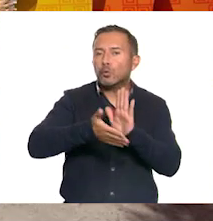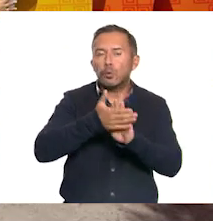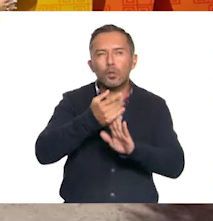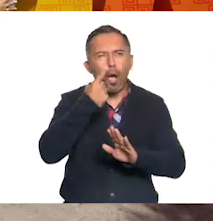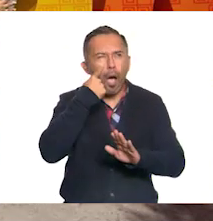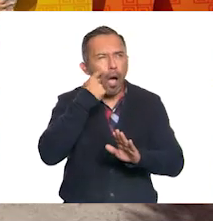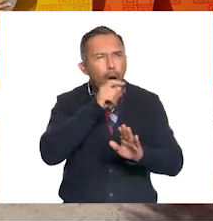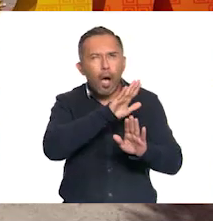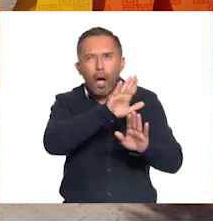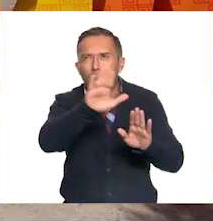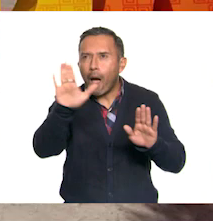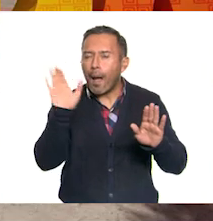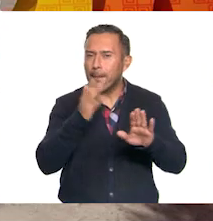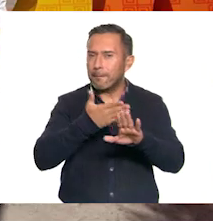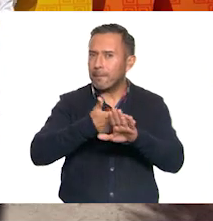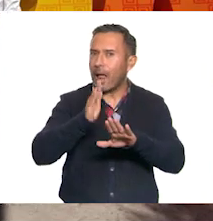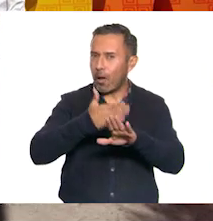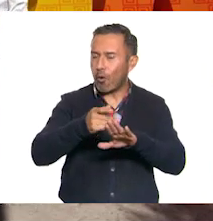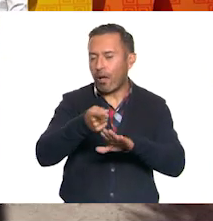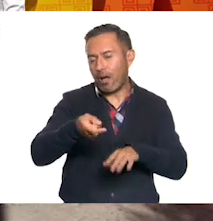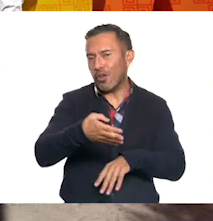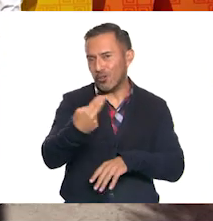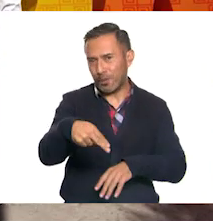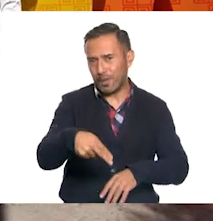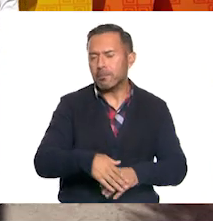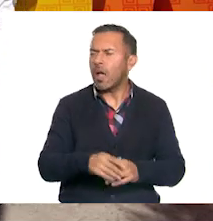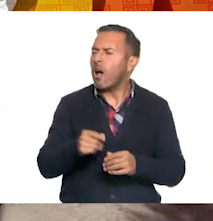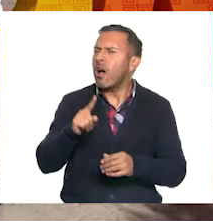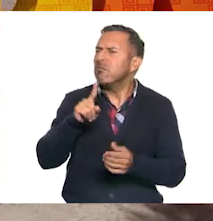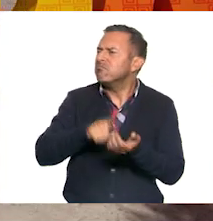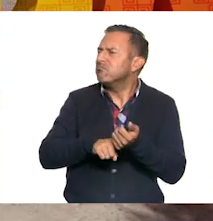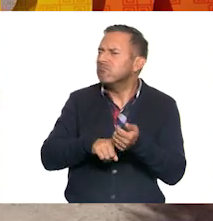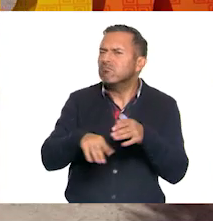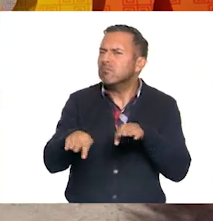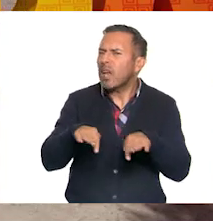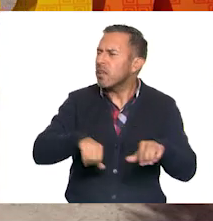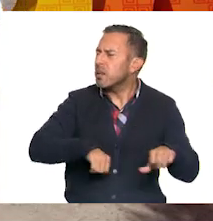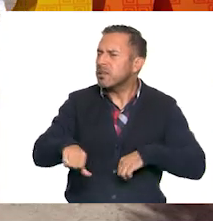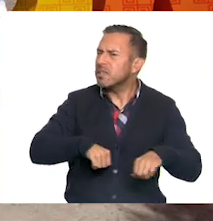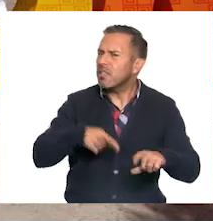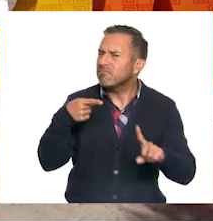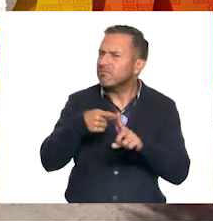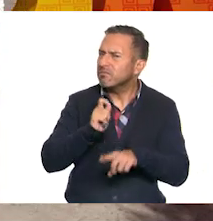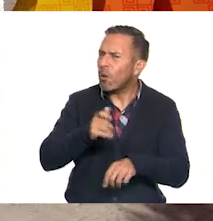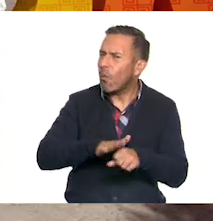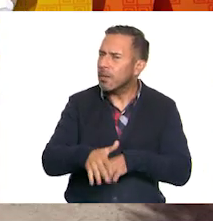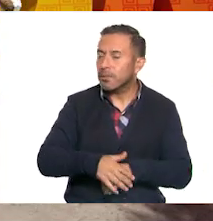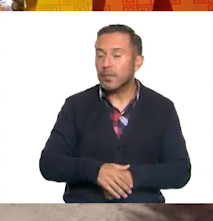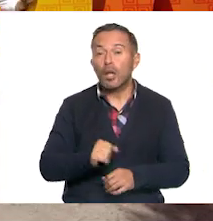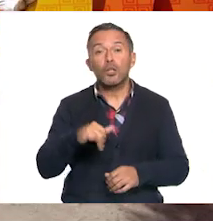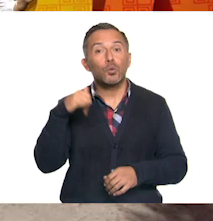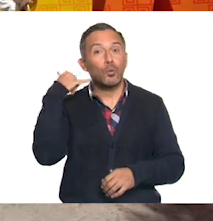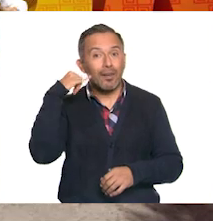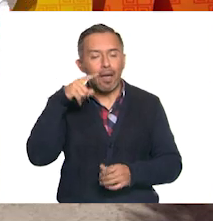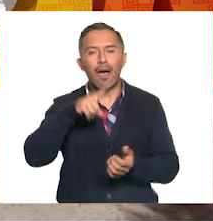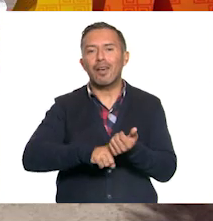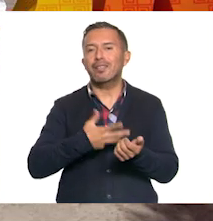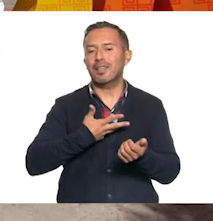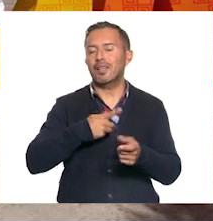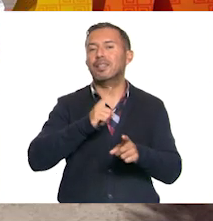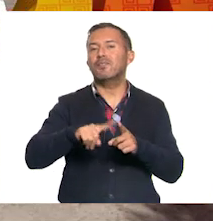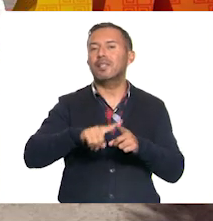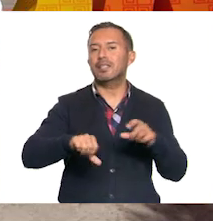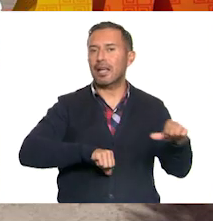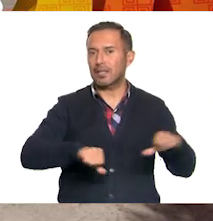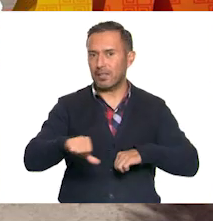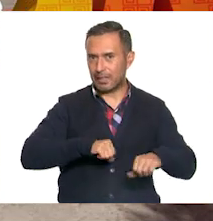color blanco. ¿Y aquí qué actividad analizaremos? Ah, bueno, Yucatán destaca en diferentes actividades económicas